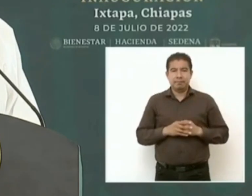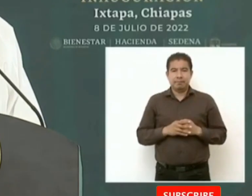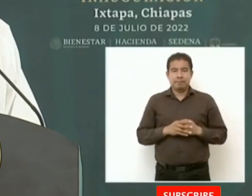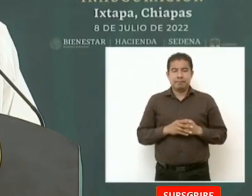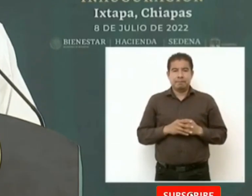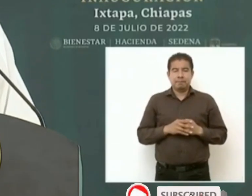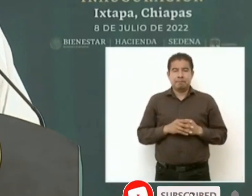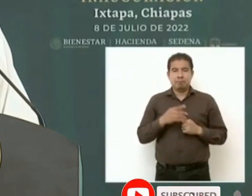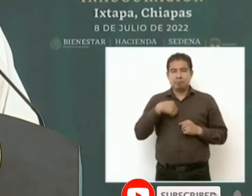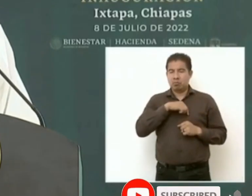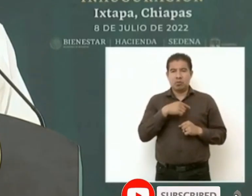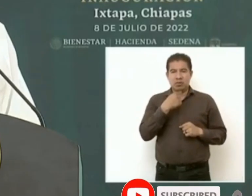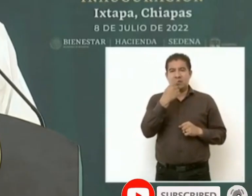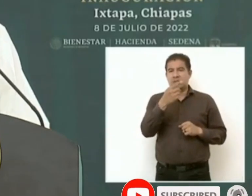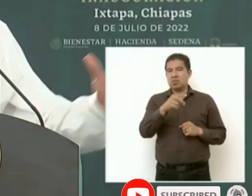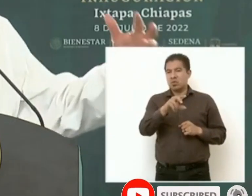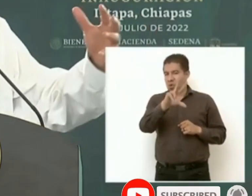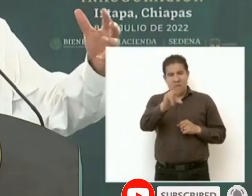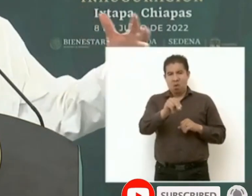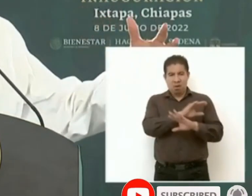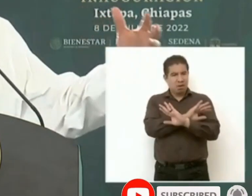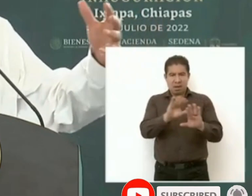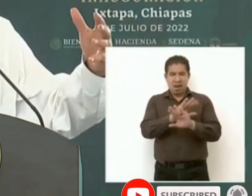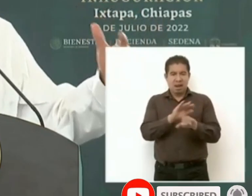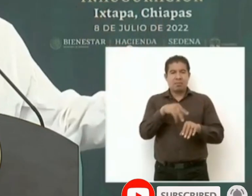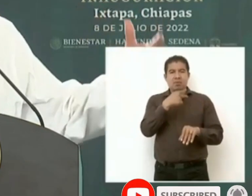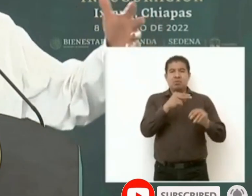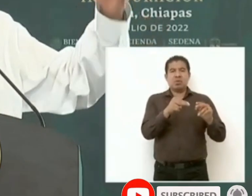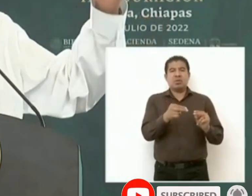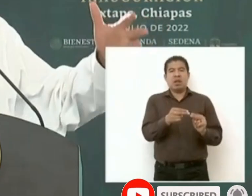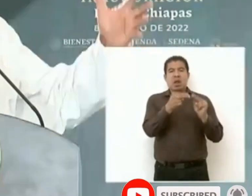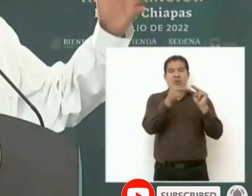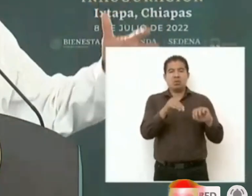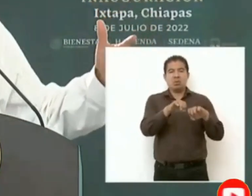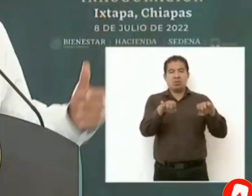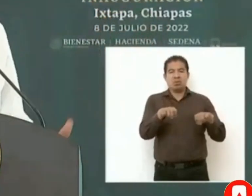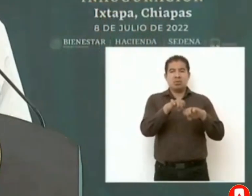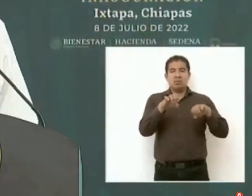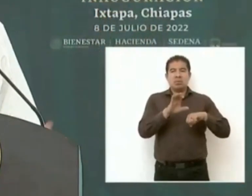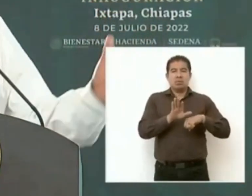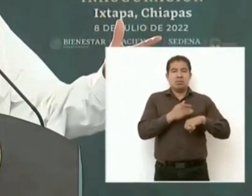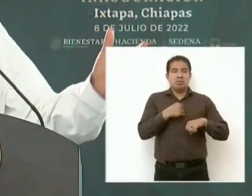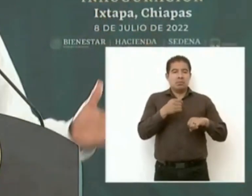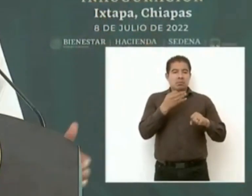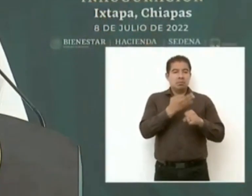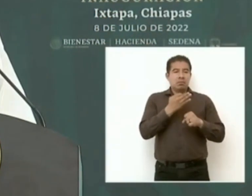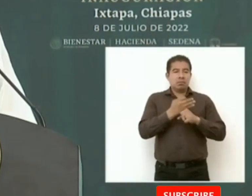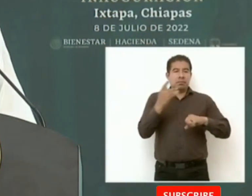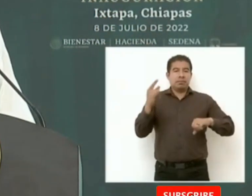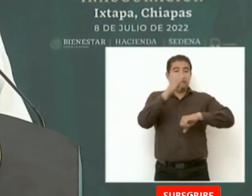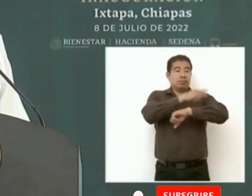Dijimos, no, claro que ya tenían un negocio porque iban a cerrar el actual